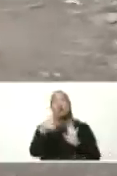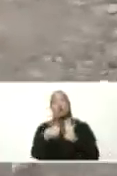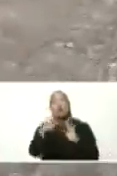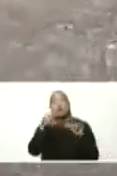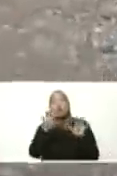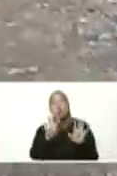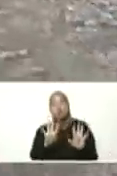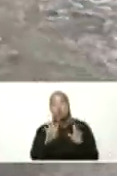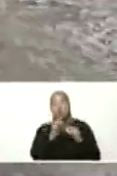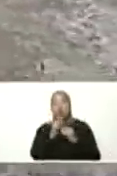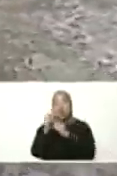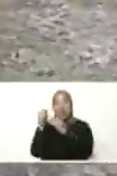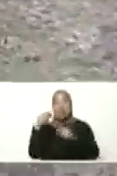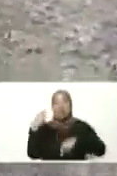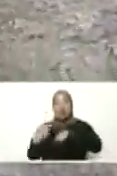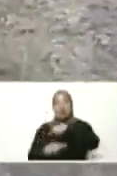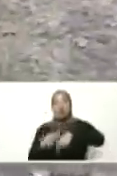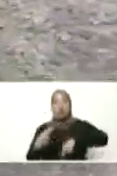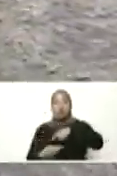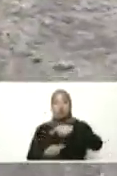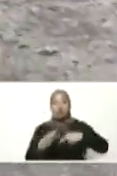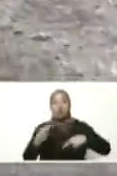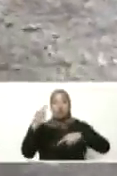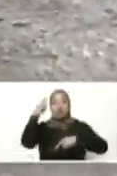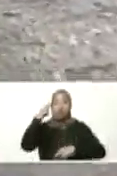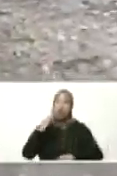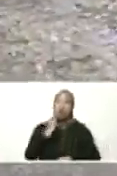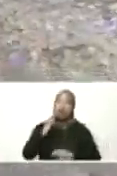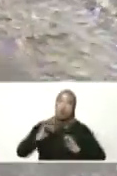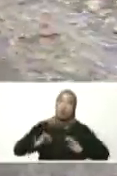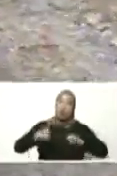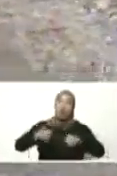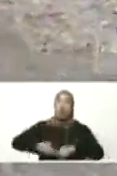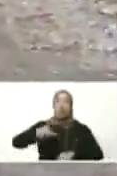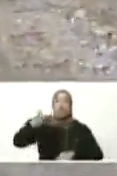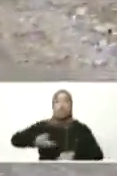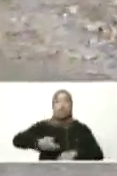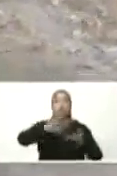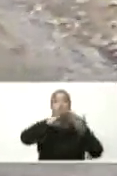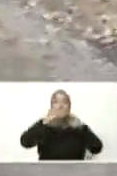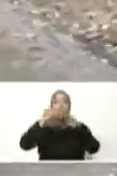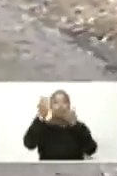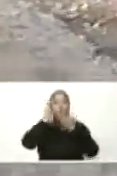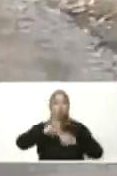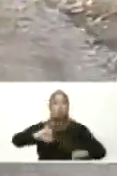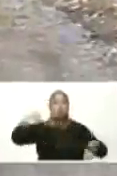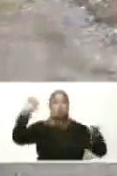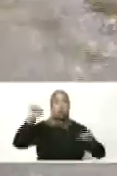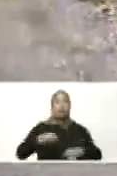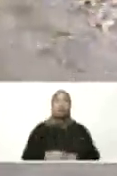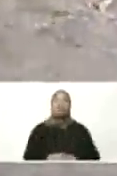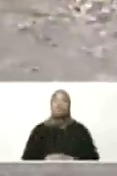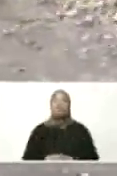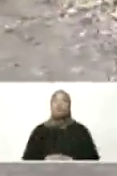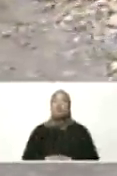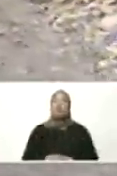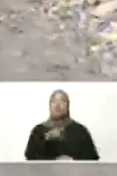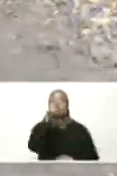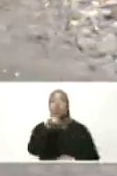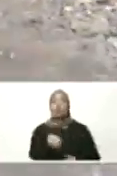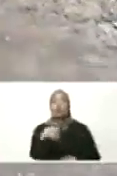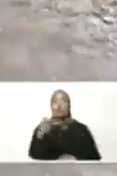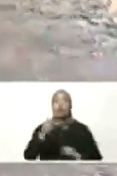2009, líder de la revolución bolivariana, en estos espacios inaugurando esta importante comuna socialista, el Maizal, así como también